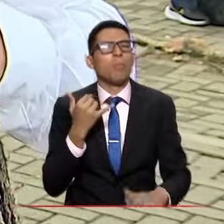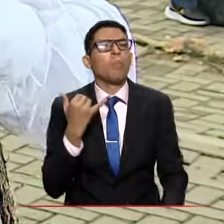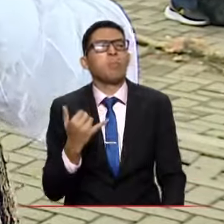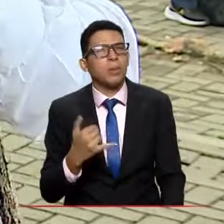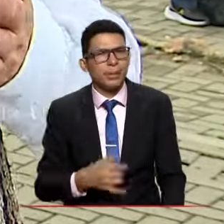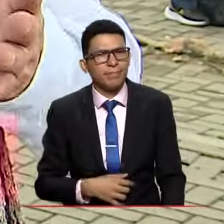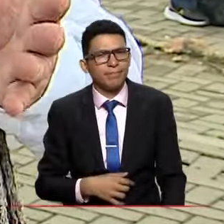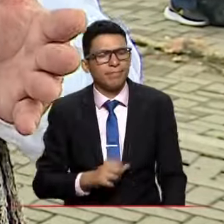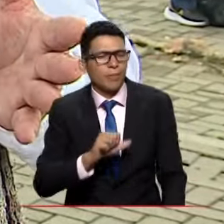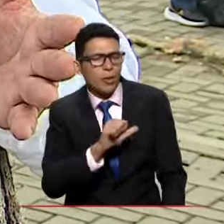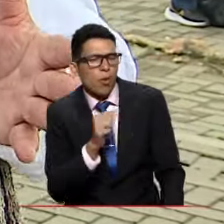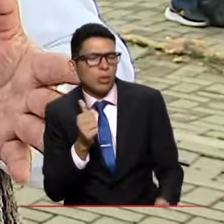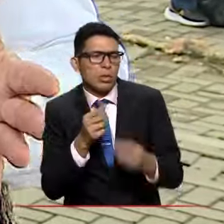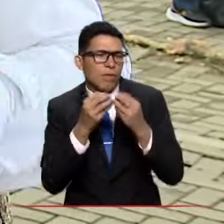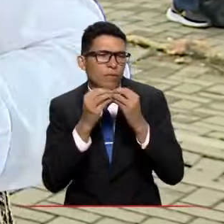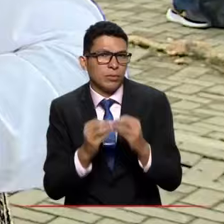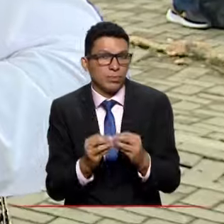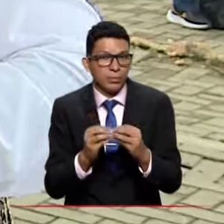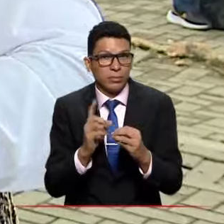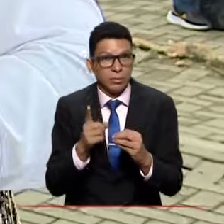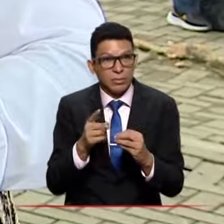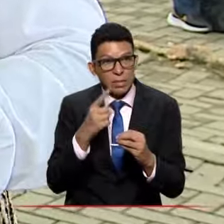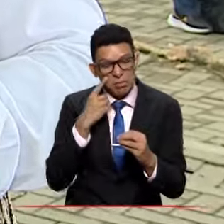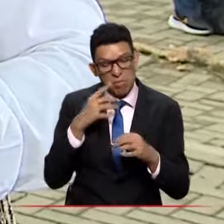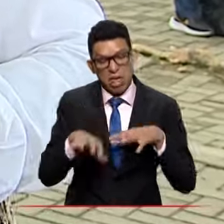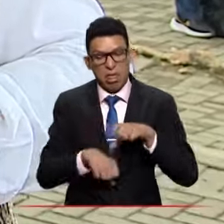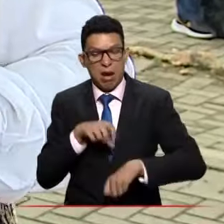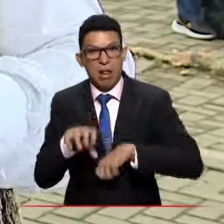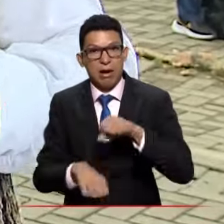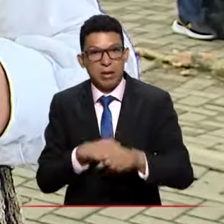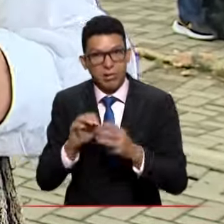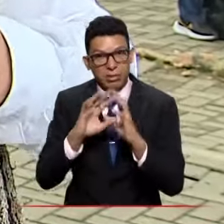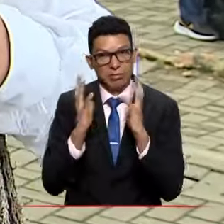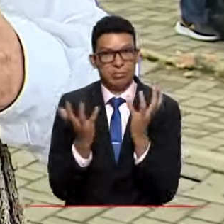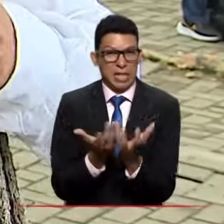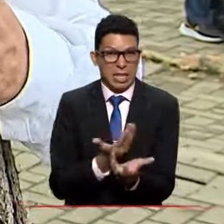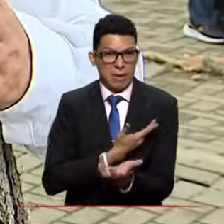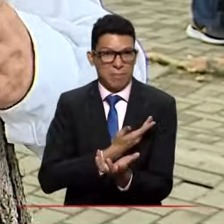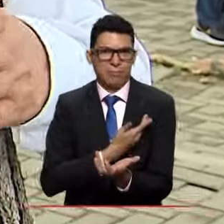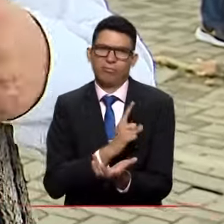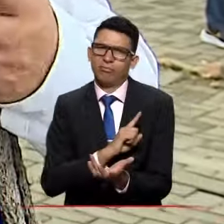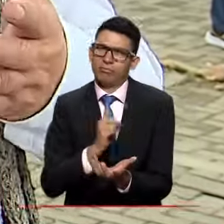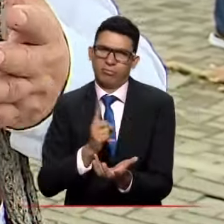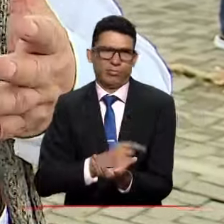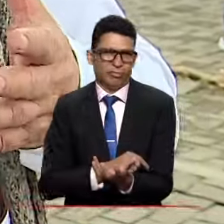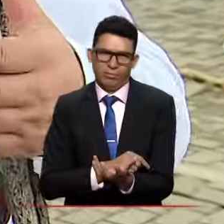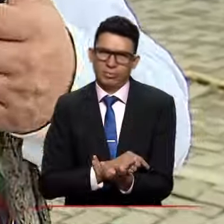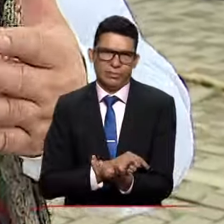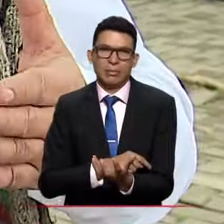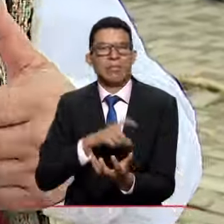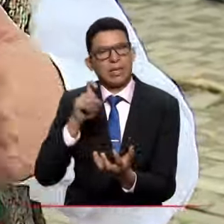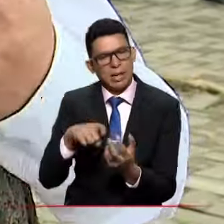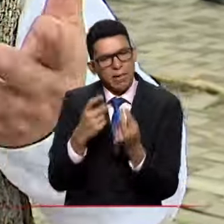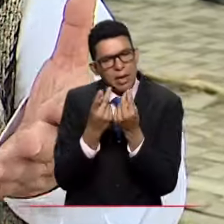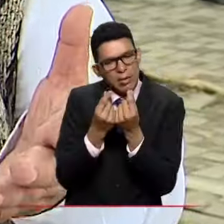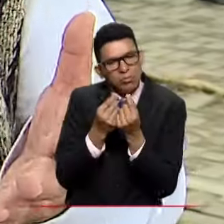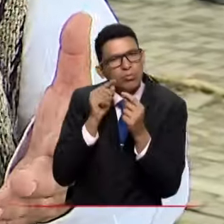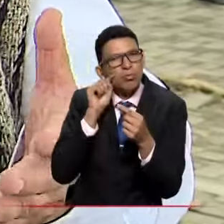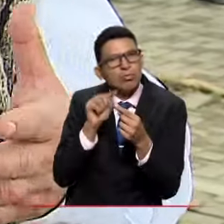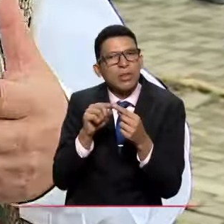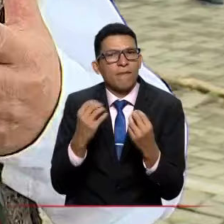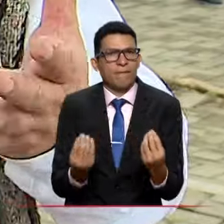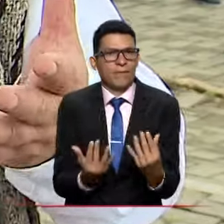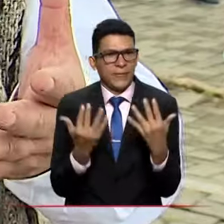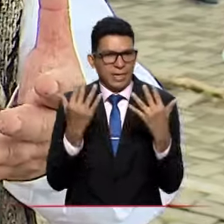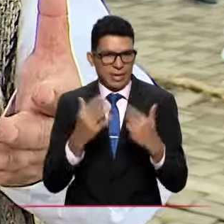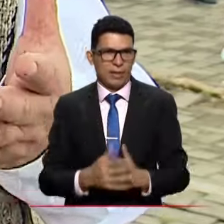que buscar otras formas que no sean agredir nuestra madre tierra. Tenemos que avanzar hacia una economía para la vida,